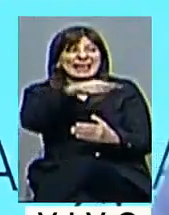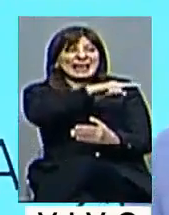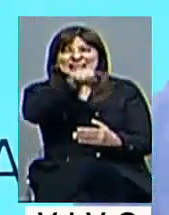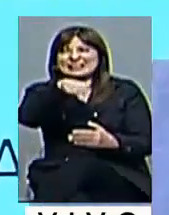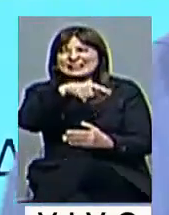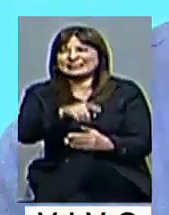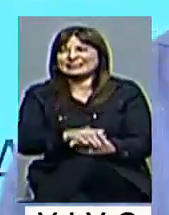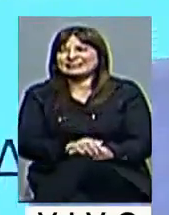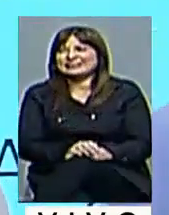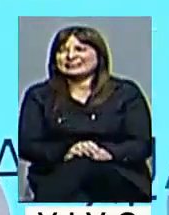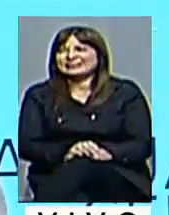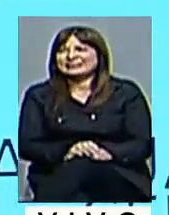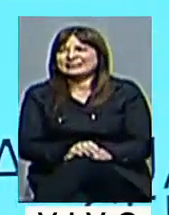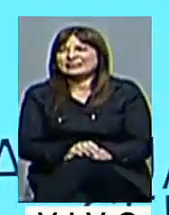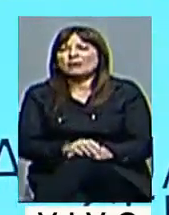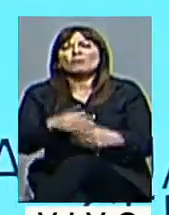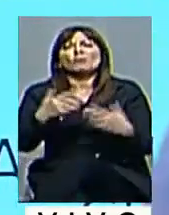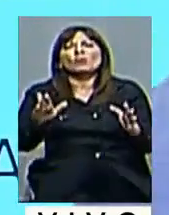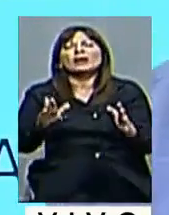ya.